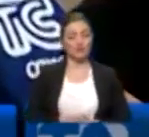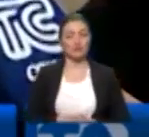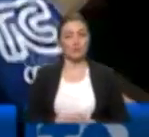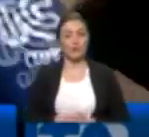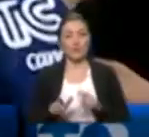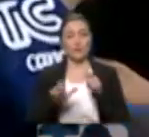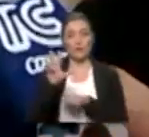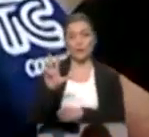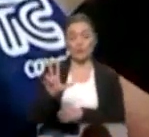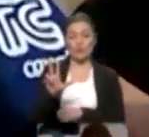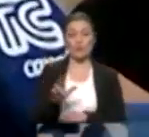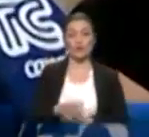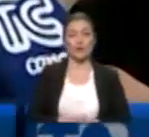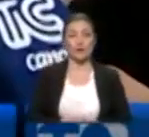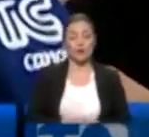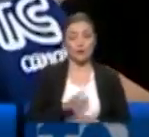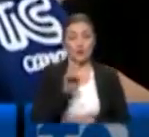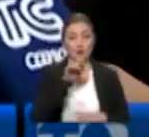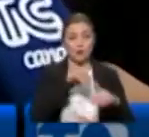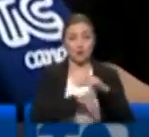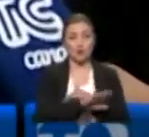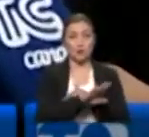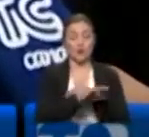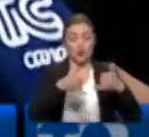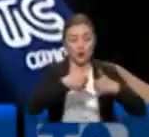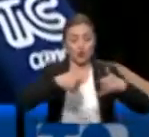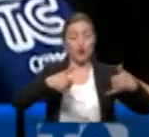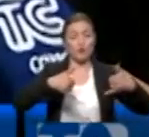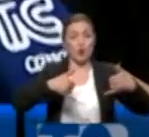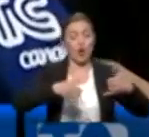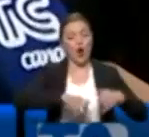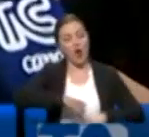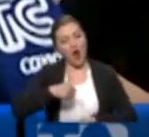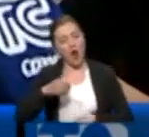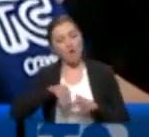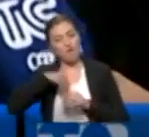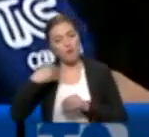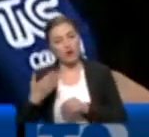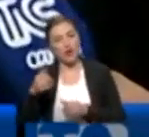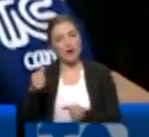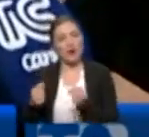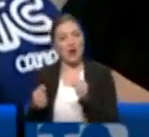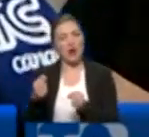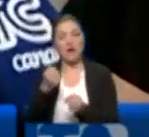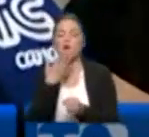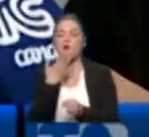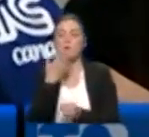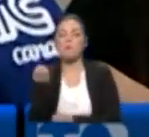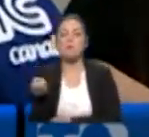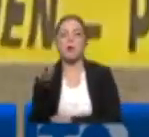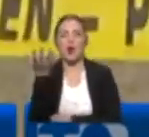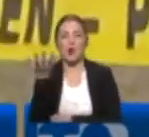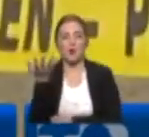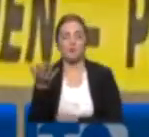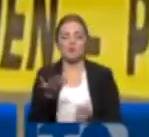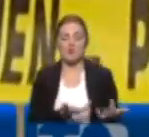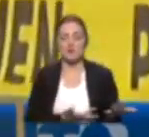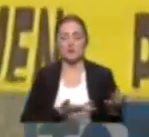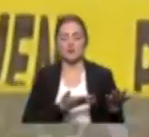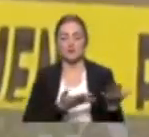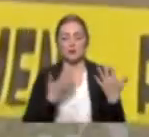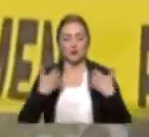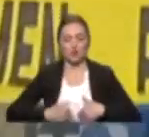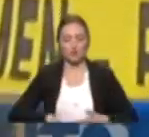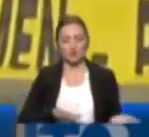implicadas 3 personas, 2 que ingresaron al interior del local y uno que les estaba esperando para la huida en un vehículo de color blanco, un automóvil. Los